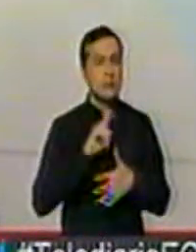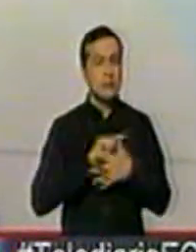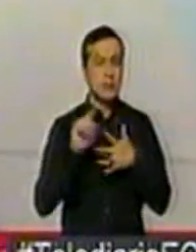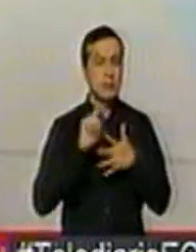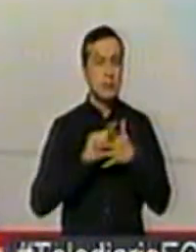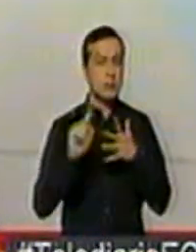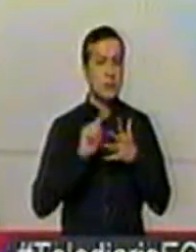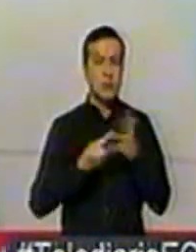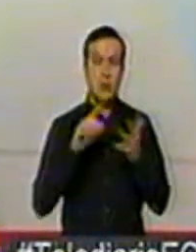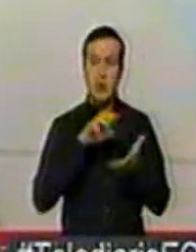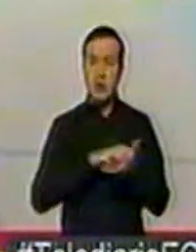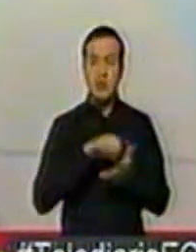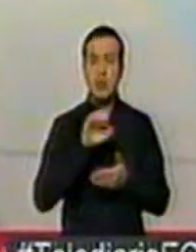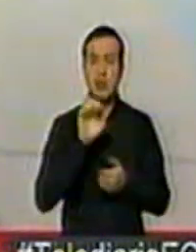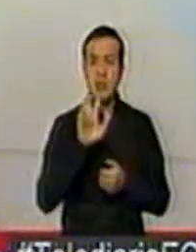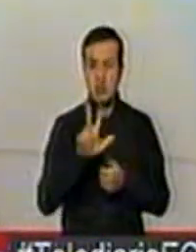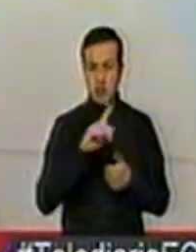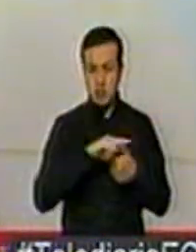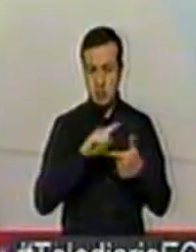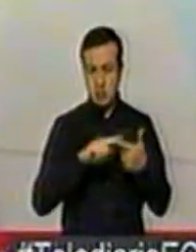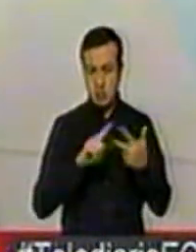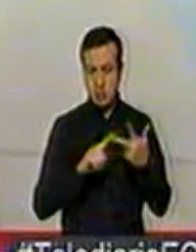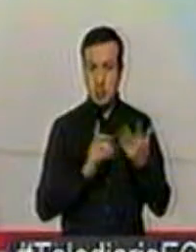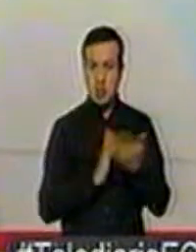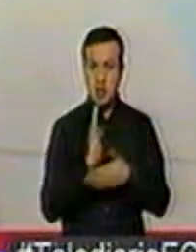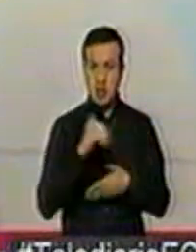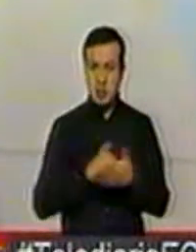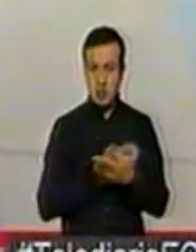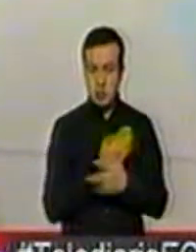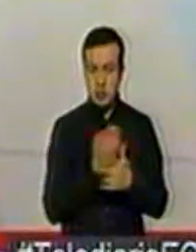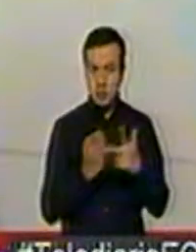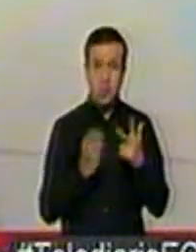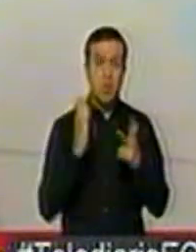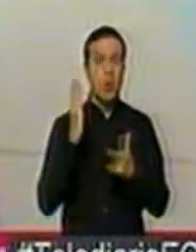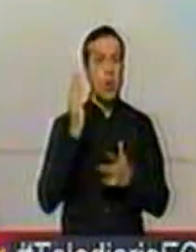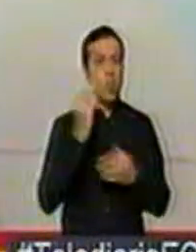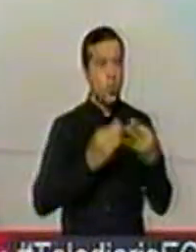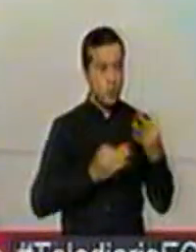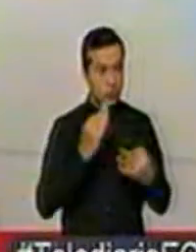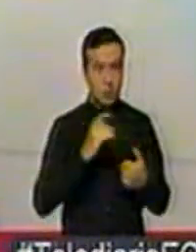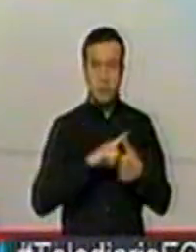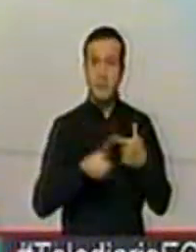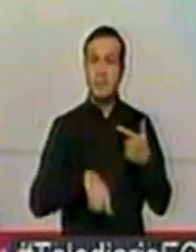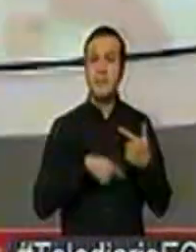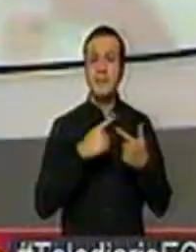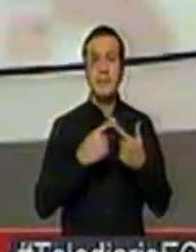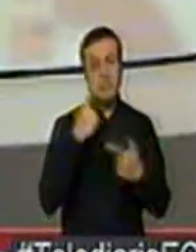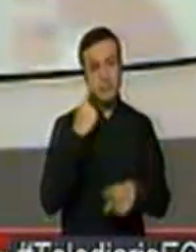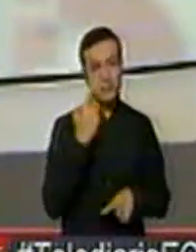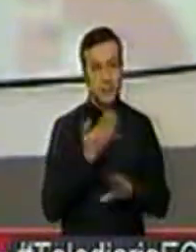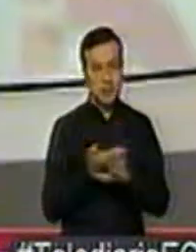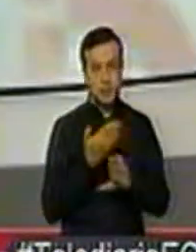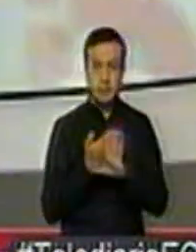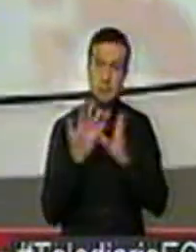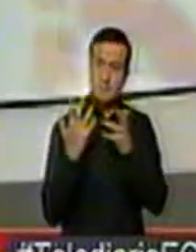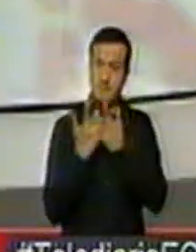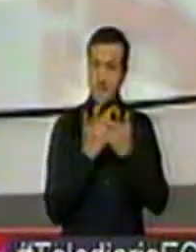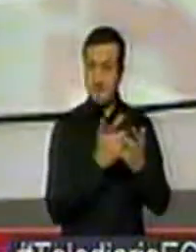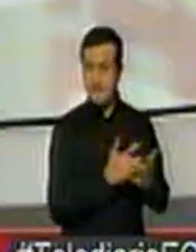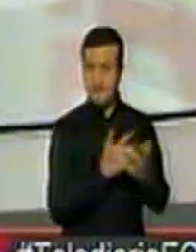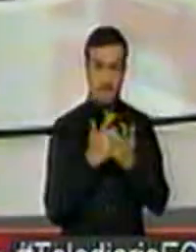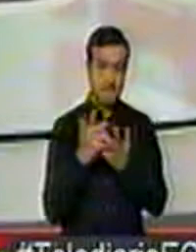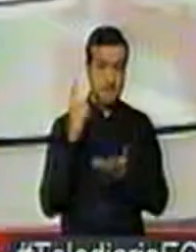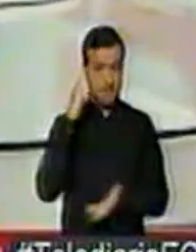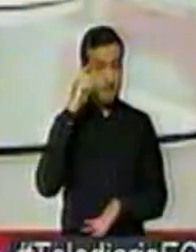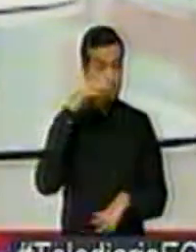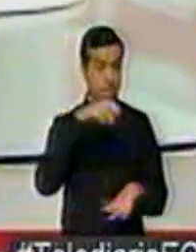provincias, fueron tres. Uno, el acceso efectivo a la justicia. Dos, precisamente la articulación entre el